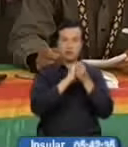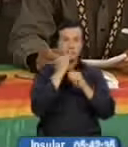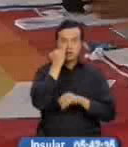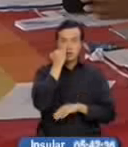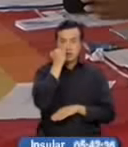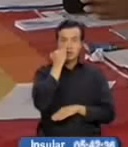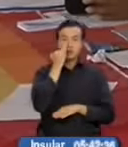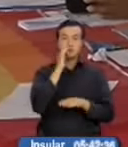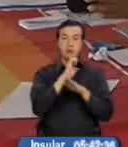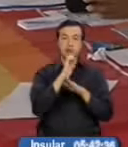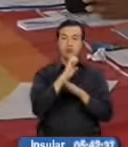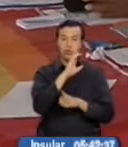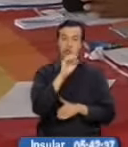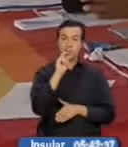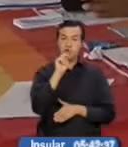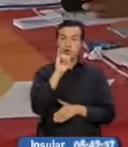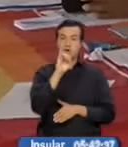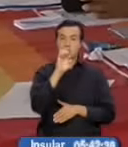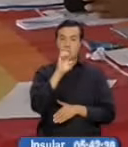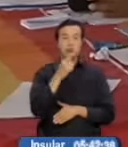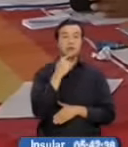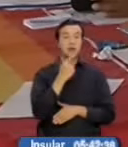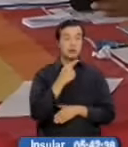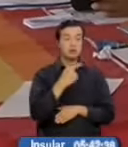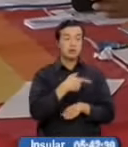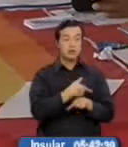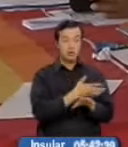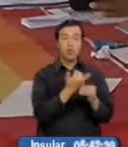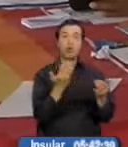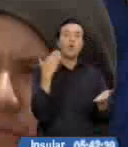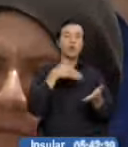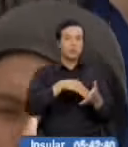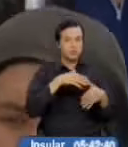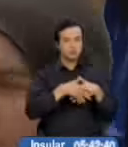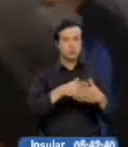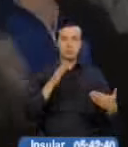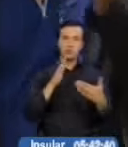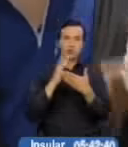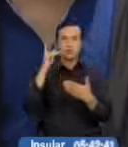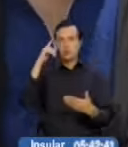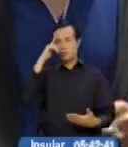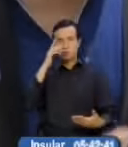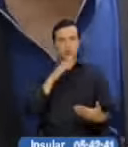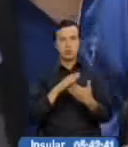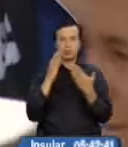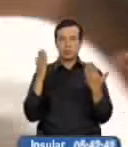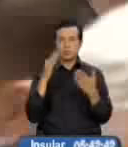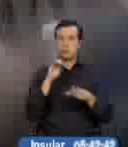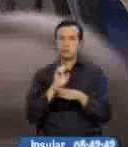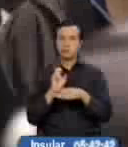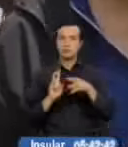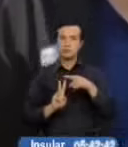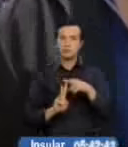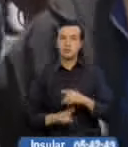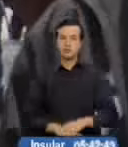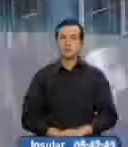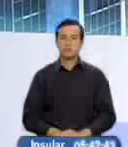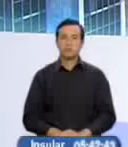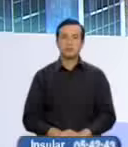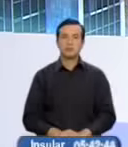CONAIE, considera la jornada de este jueves como el reinicio de las movilizaciones en contra del gobierno. Javier Ceballos, Ecuador